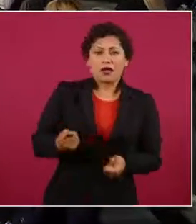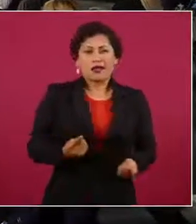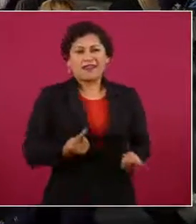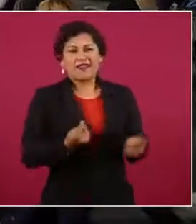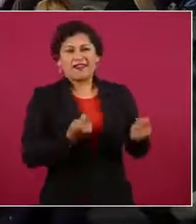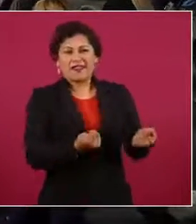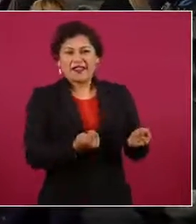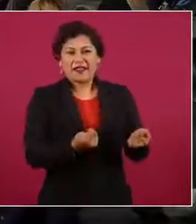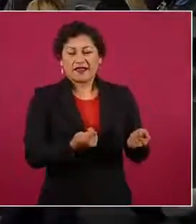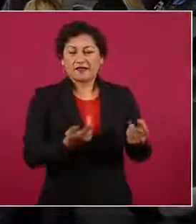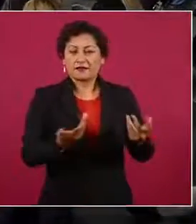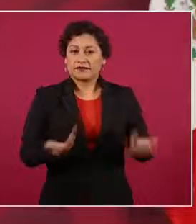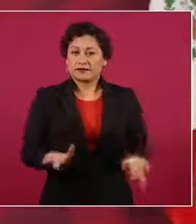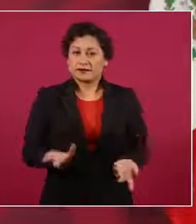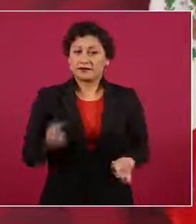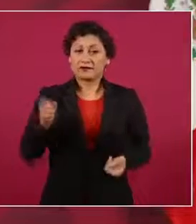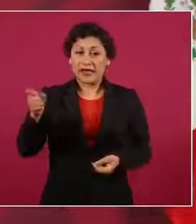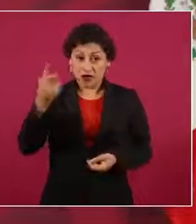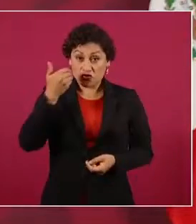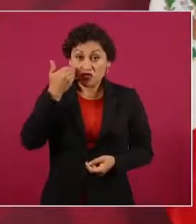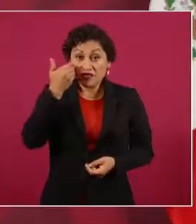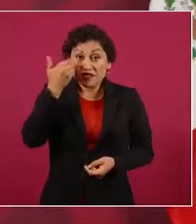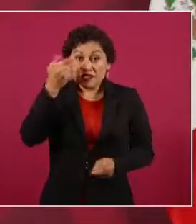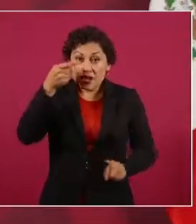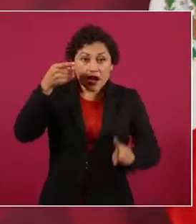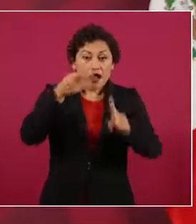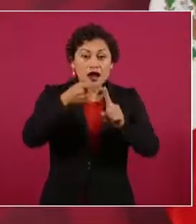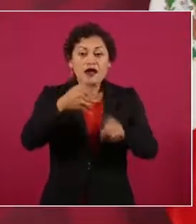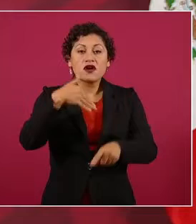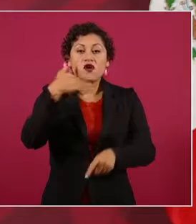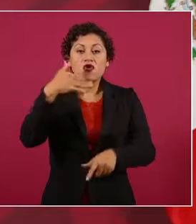Si están a favor de la corrupción,